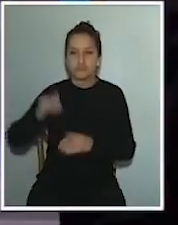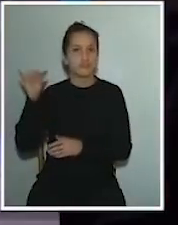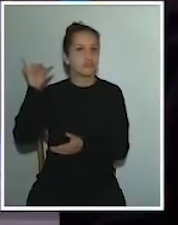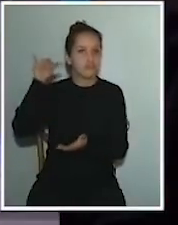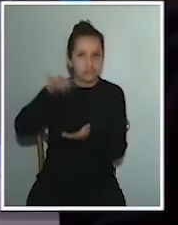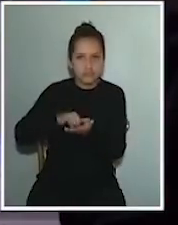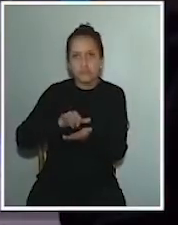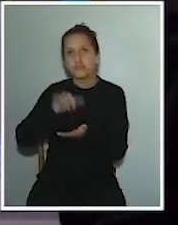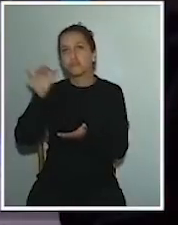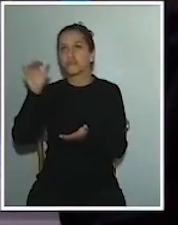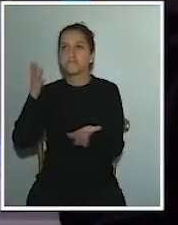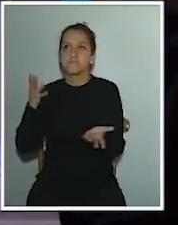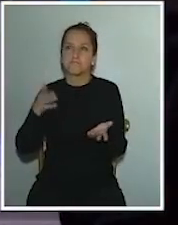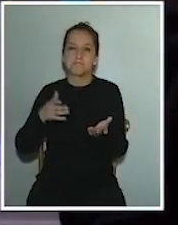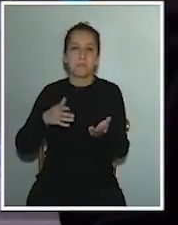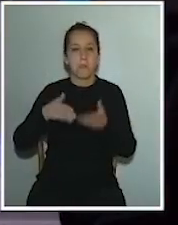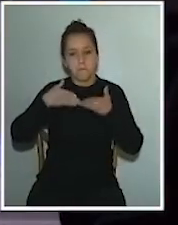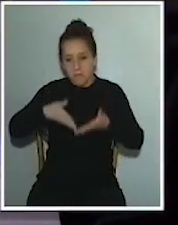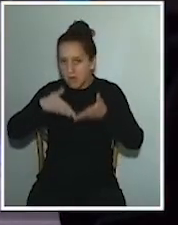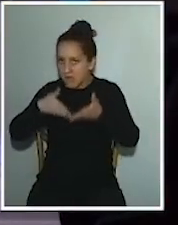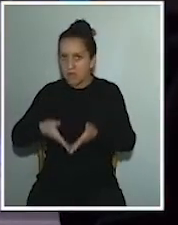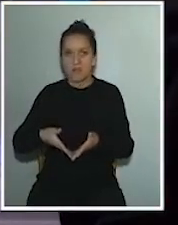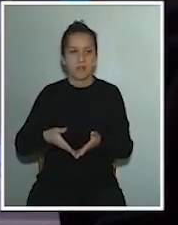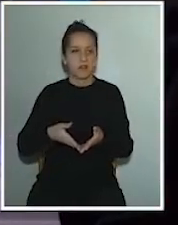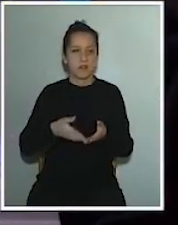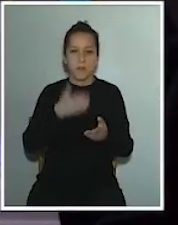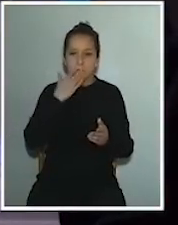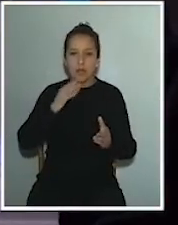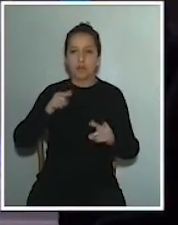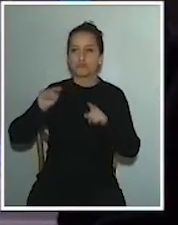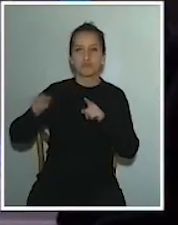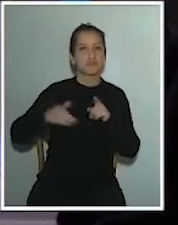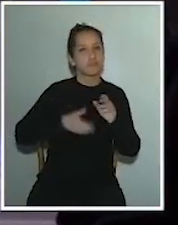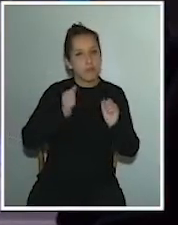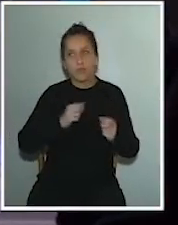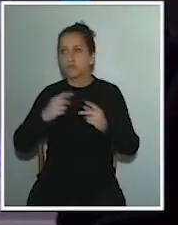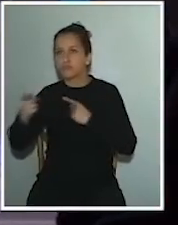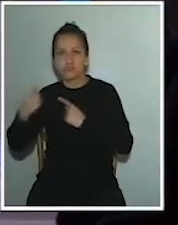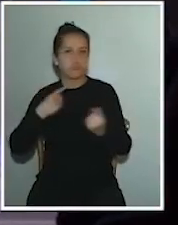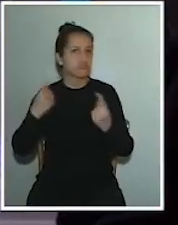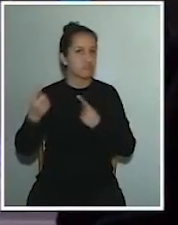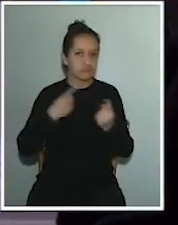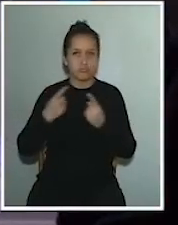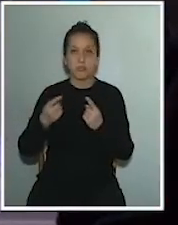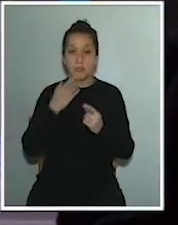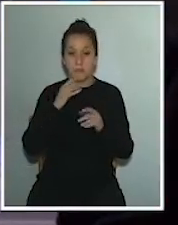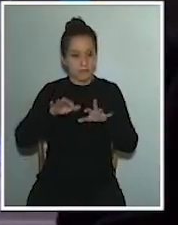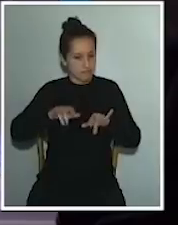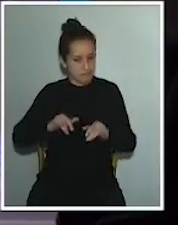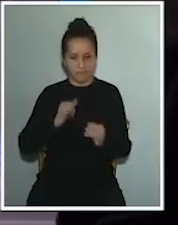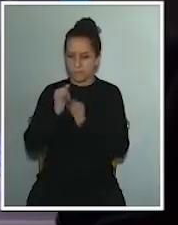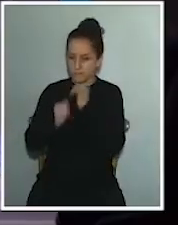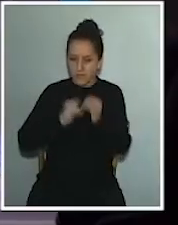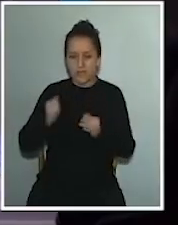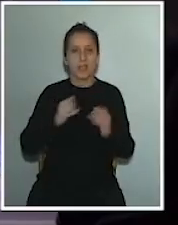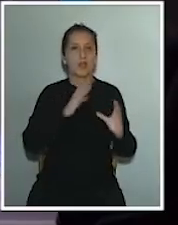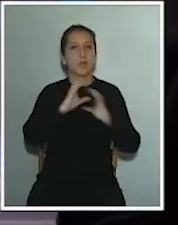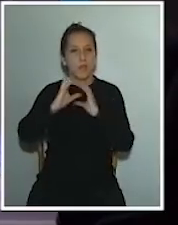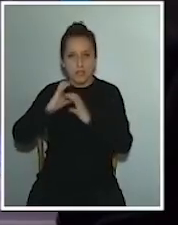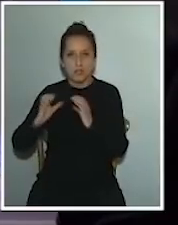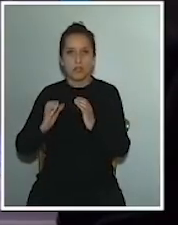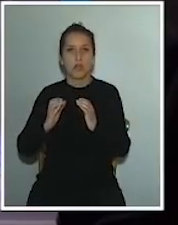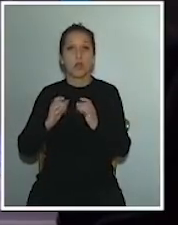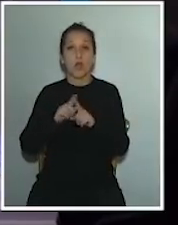aérea en conectividad marítima y también en conectividad digital que es esencial para dar igualdad de condiciones